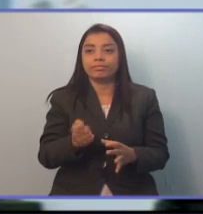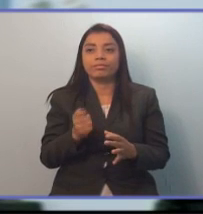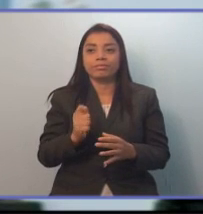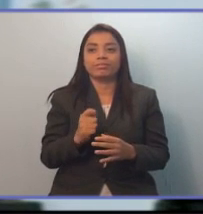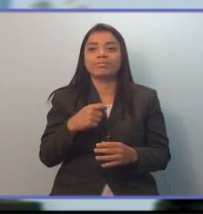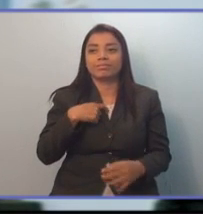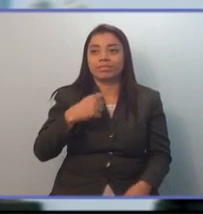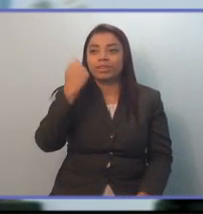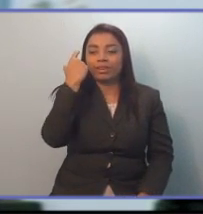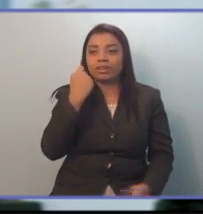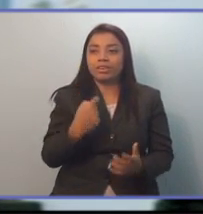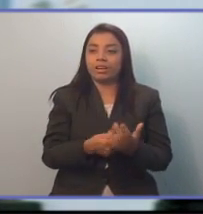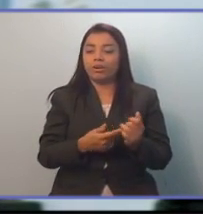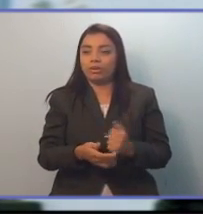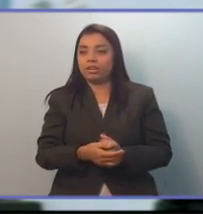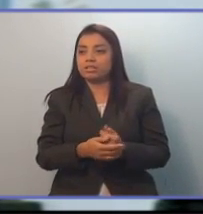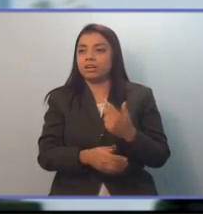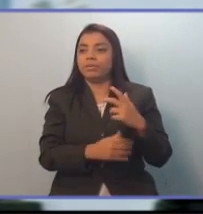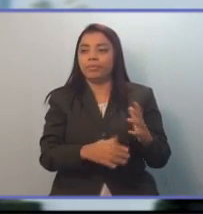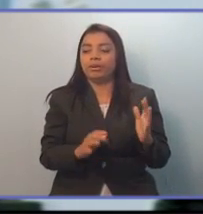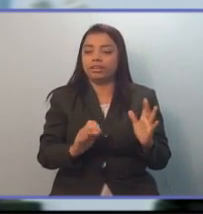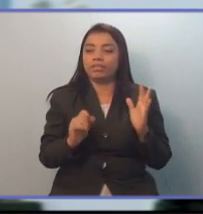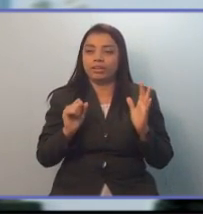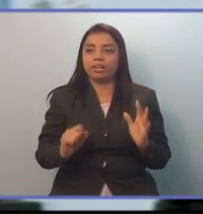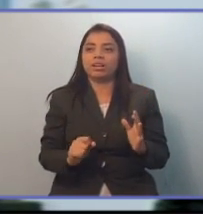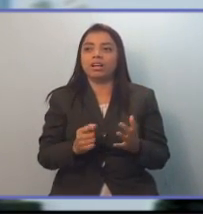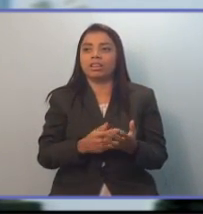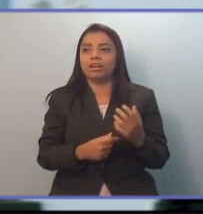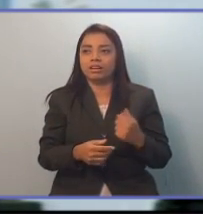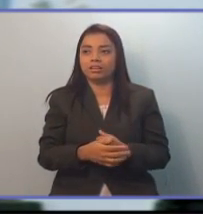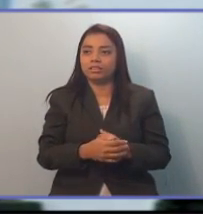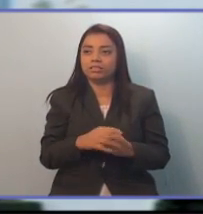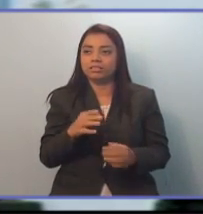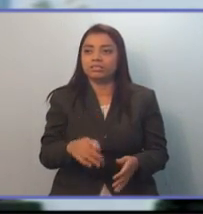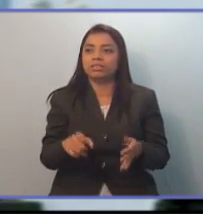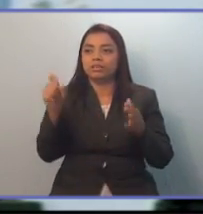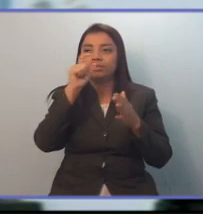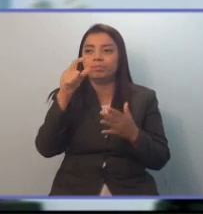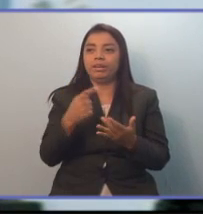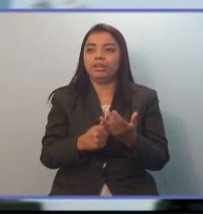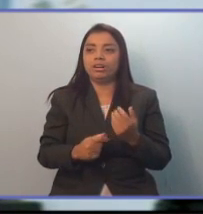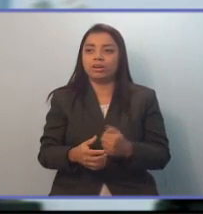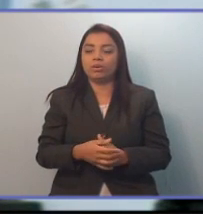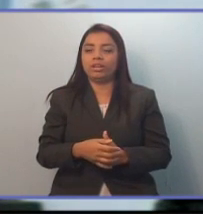Entiendo que hubo una iniciativa por parte del órgano judicial para la